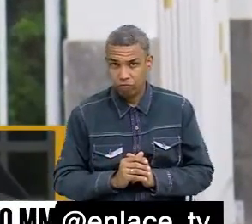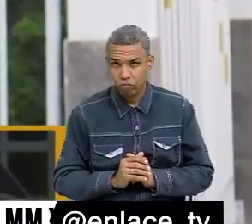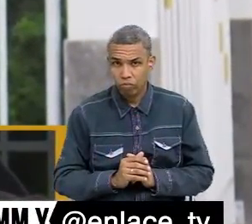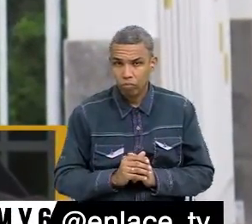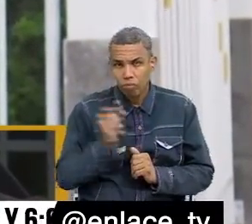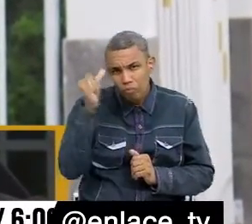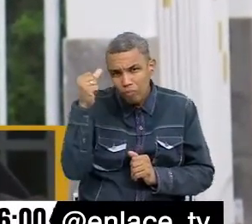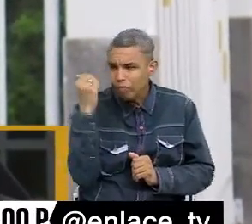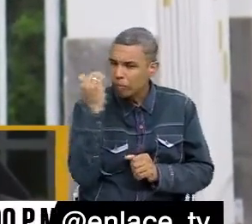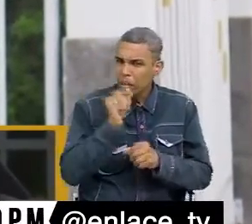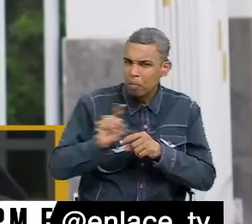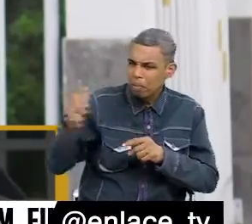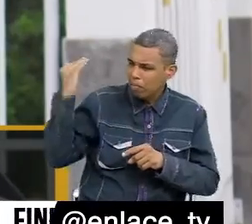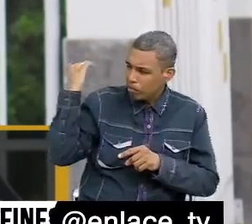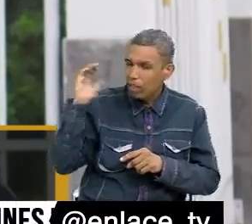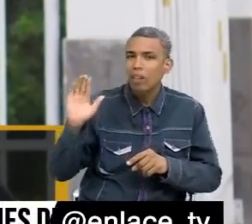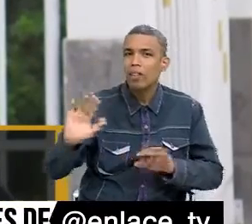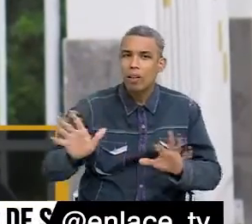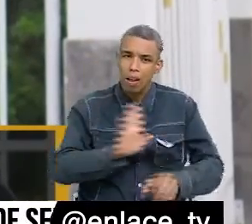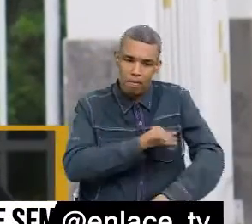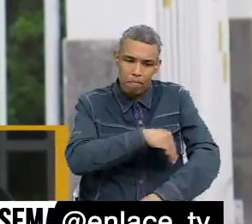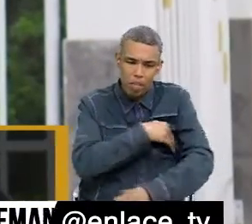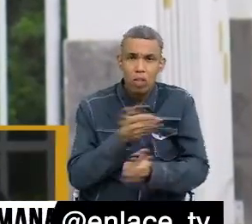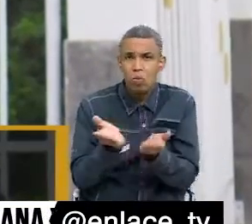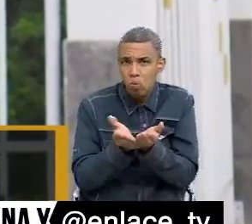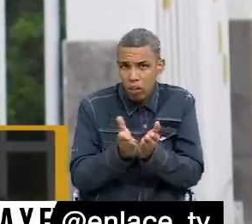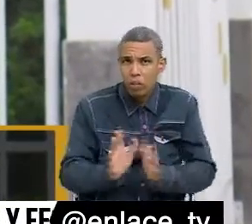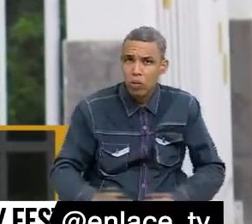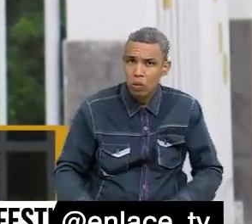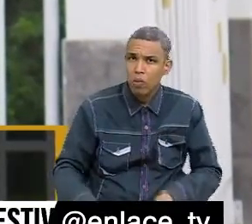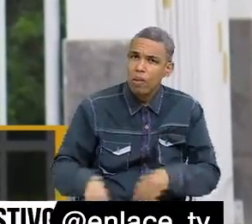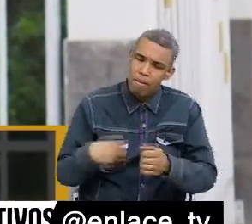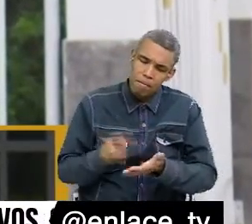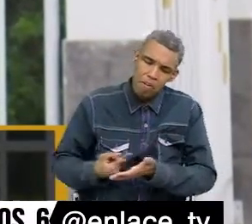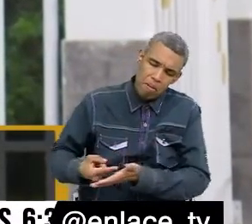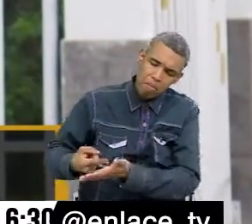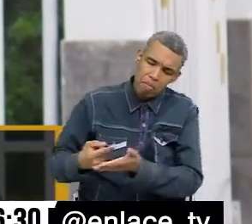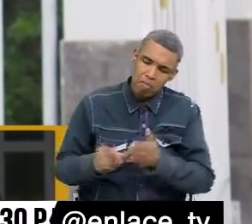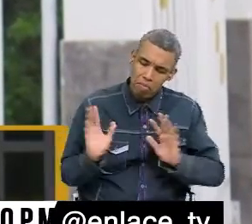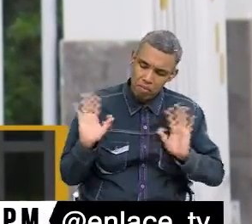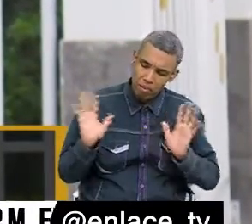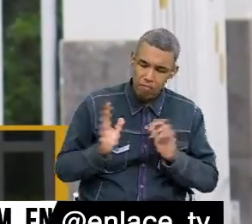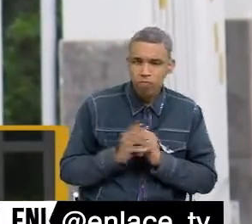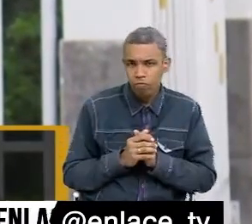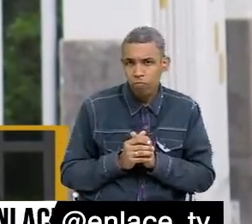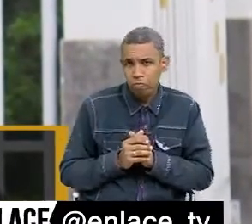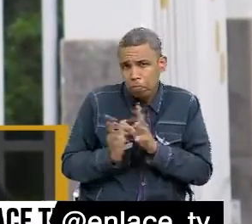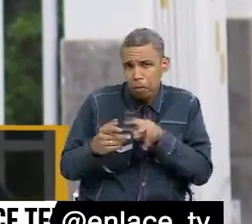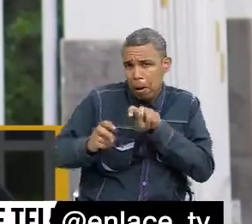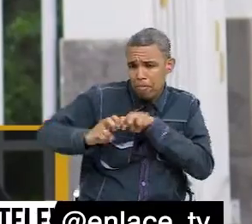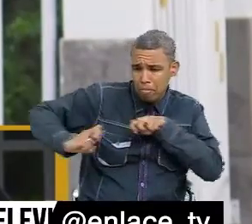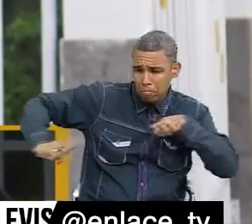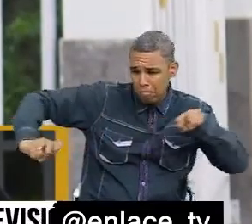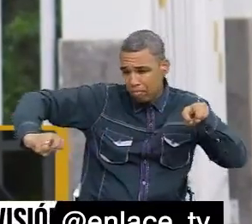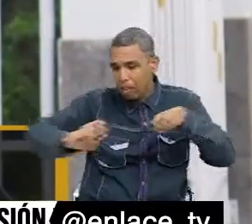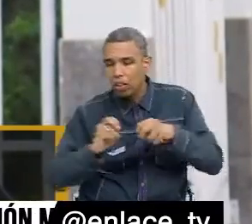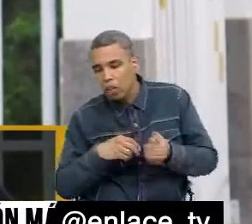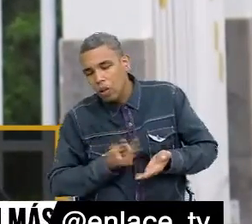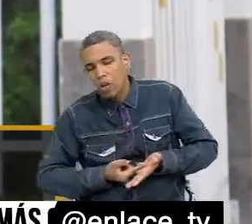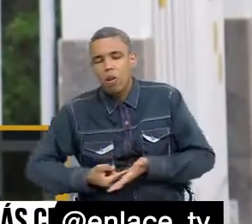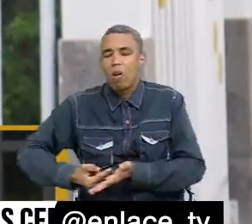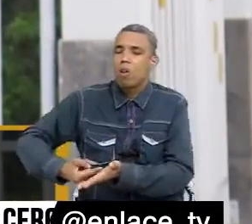Educación, pero también la FECODE es clara, nos podemos acercar al Ministerio de Educación, estar sentados con ellos, pero